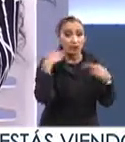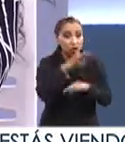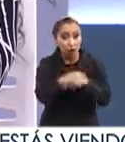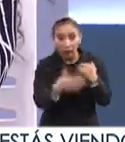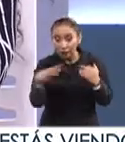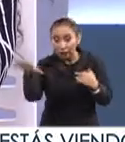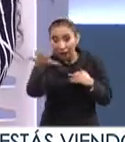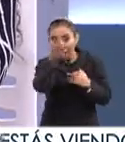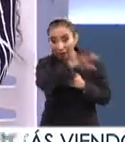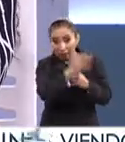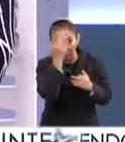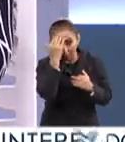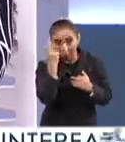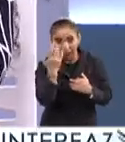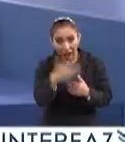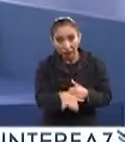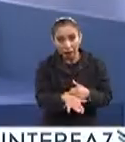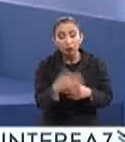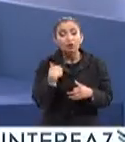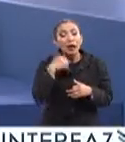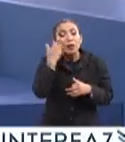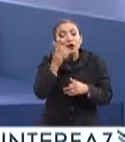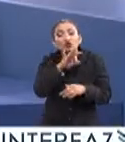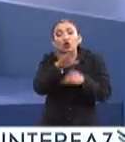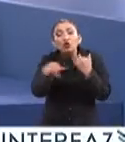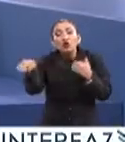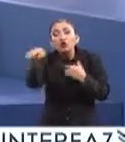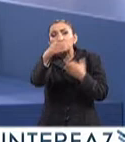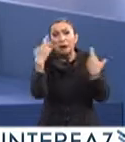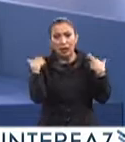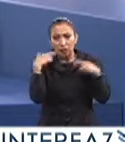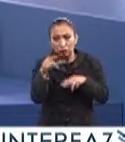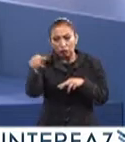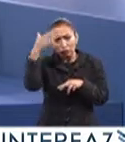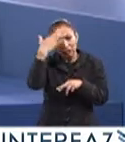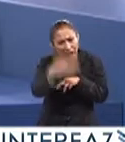todas las áreas del conocimiento. Nosotros queremos que los docentes,